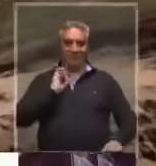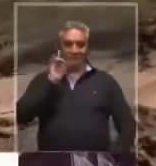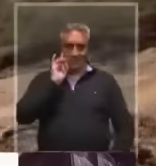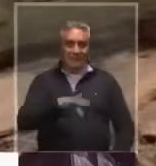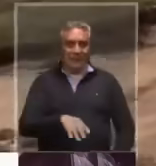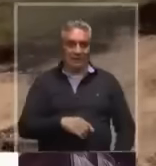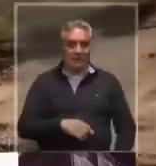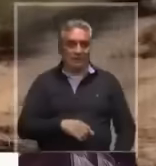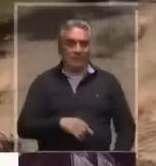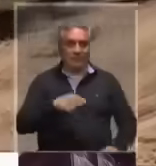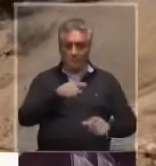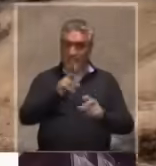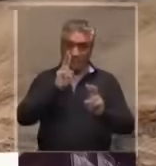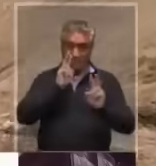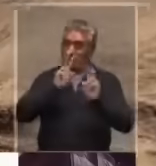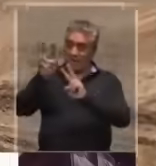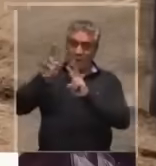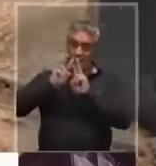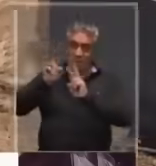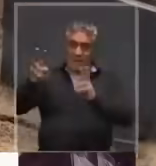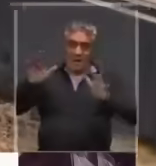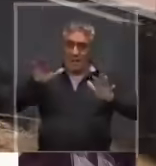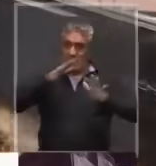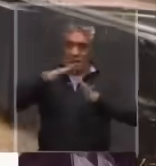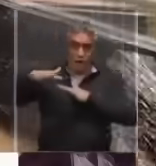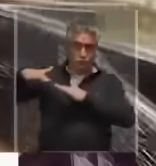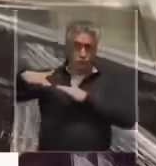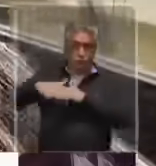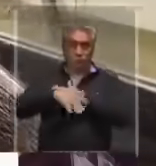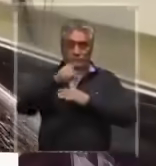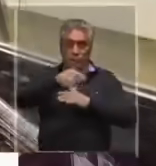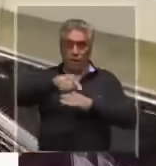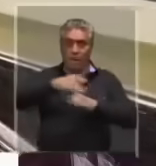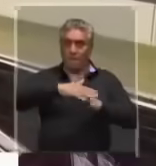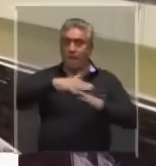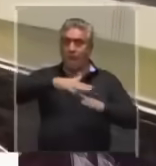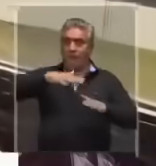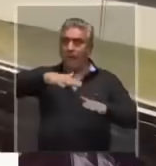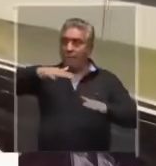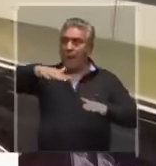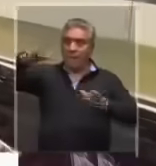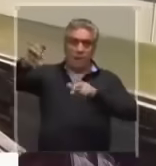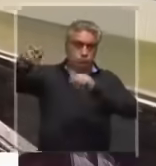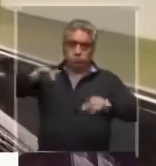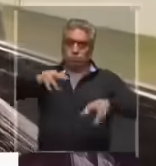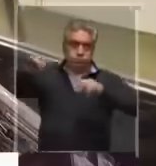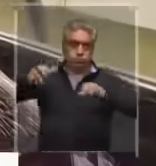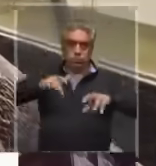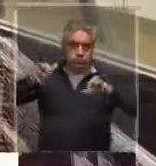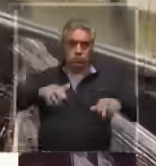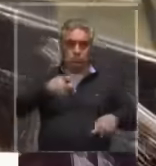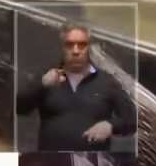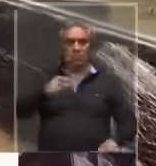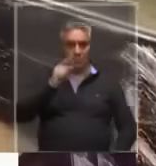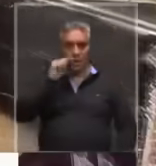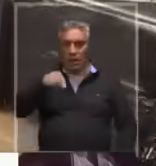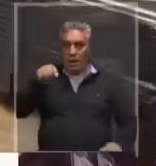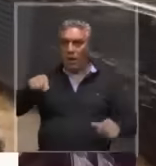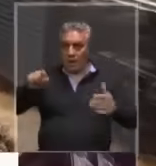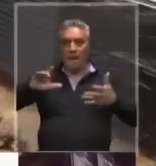estamos en el socavón mismo, casi. Que ya el socavón ha subido todo este nivel hacia arriba. Y la duna sigue